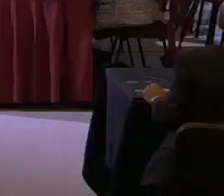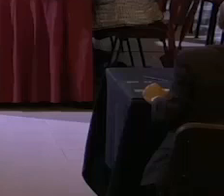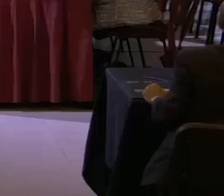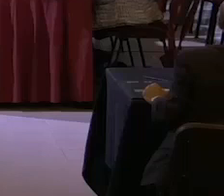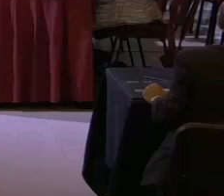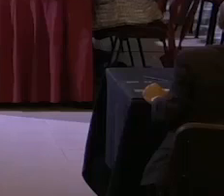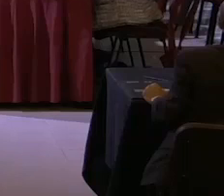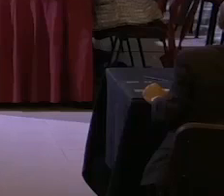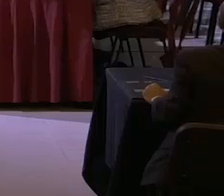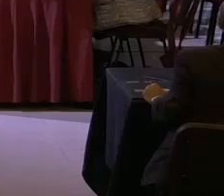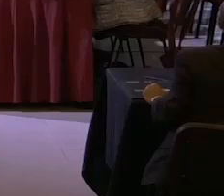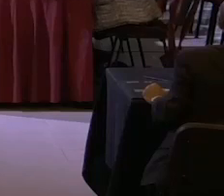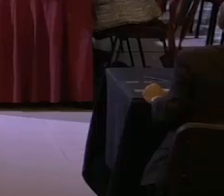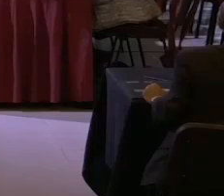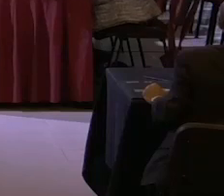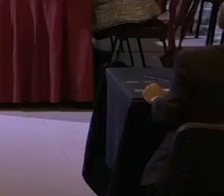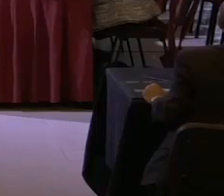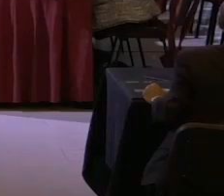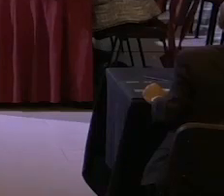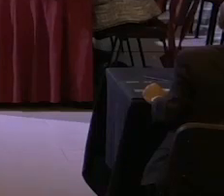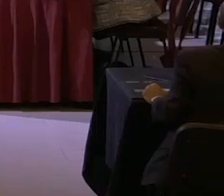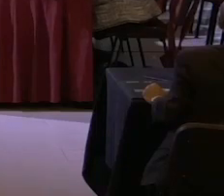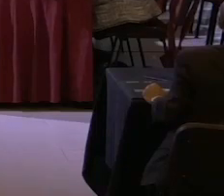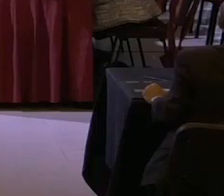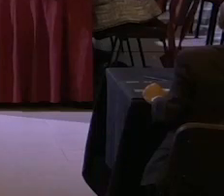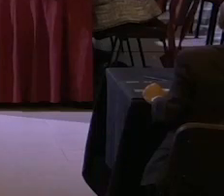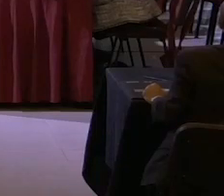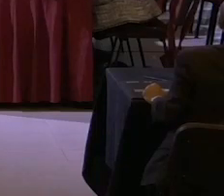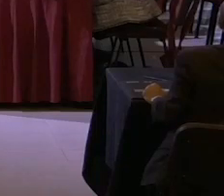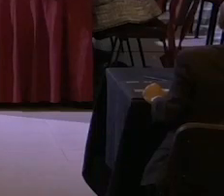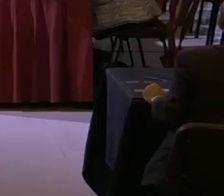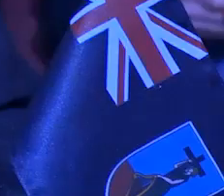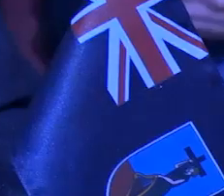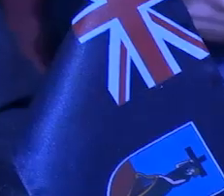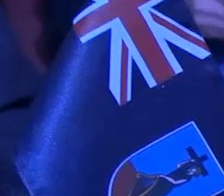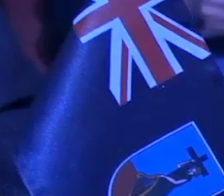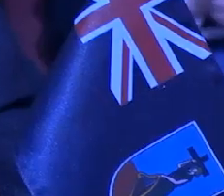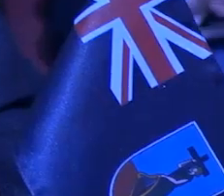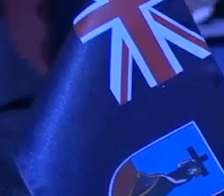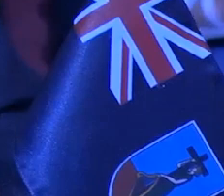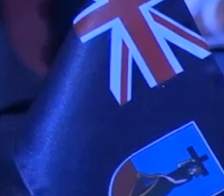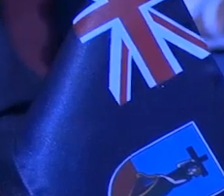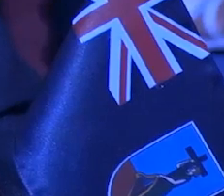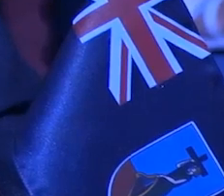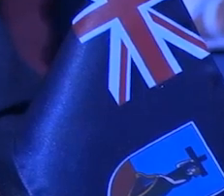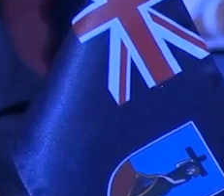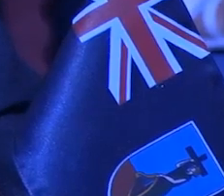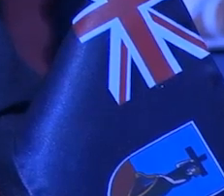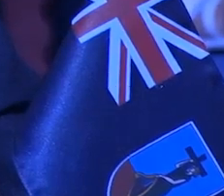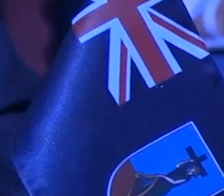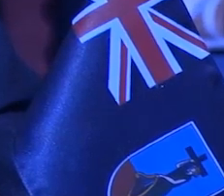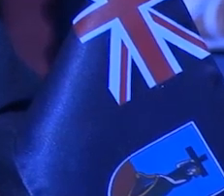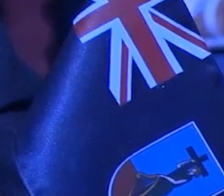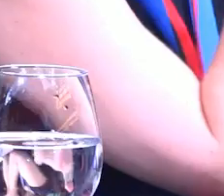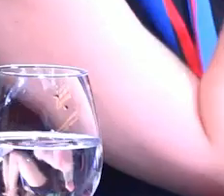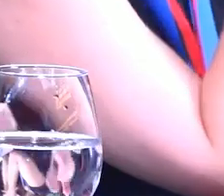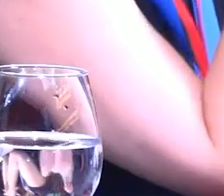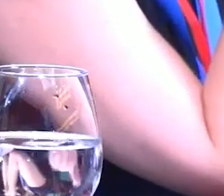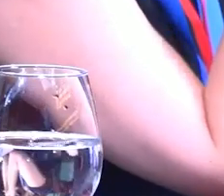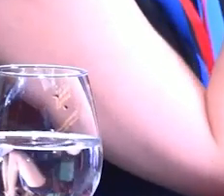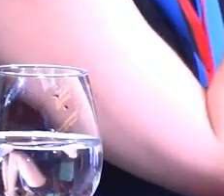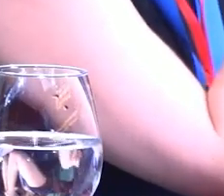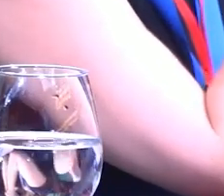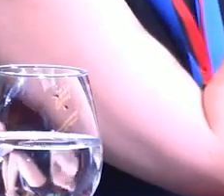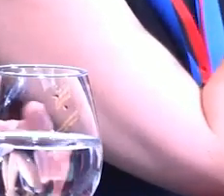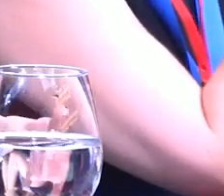todos los países tienen algo que enseñarle a los demás. Independiente de su nivel de desarrollo educativo,